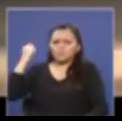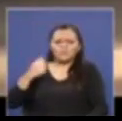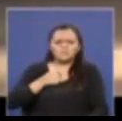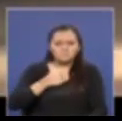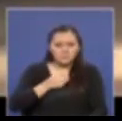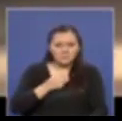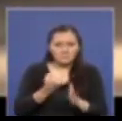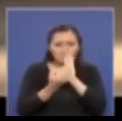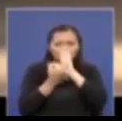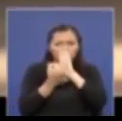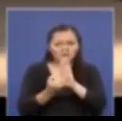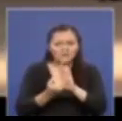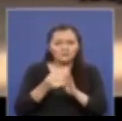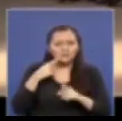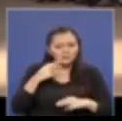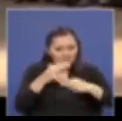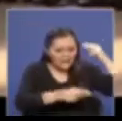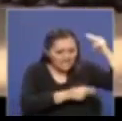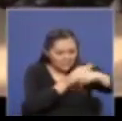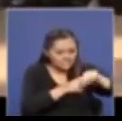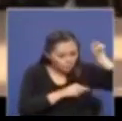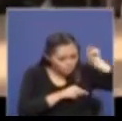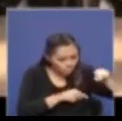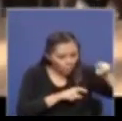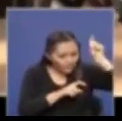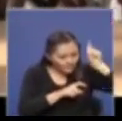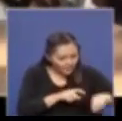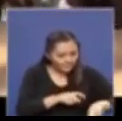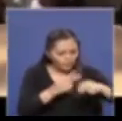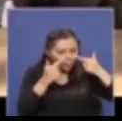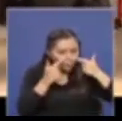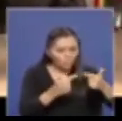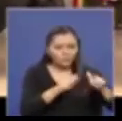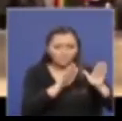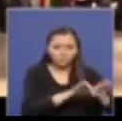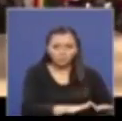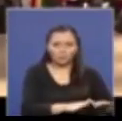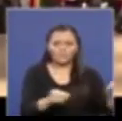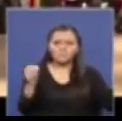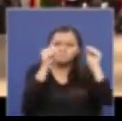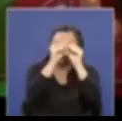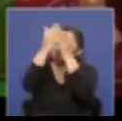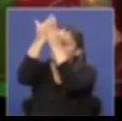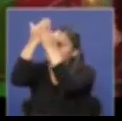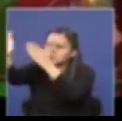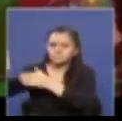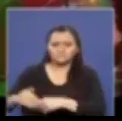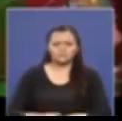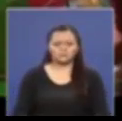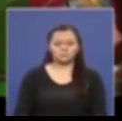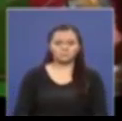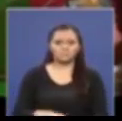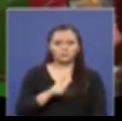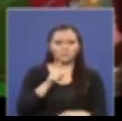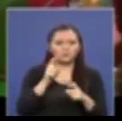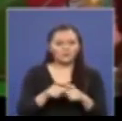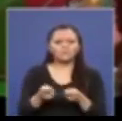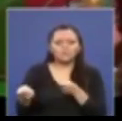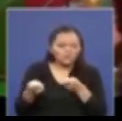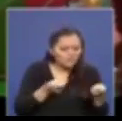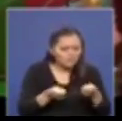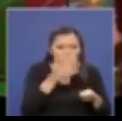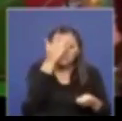Esa lucha permanente contra el imperialismo, contra el capitalismo. Dividirnos para dominarnos. ¿Dominarnos para